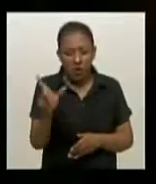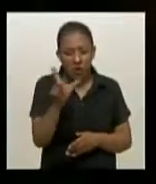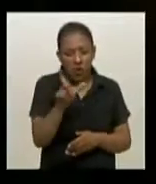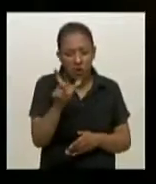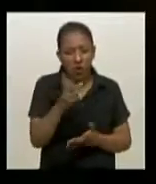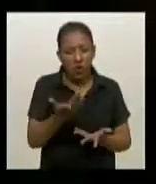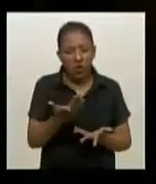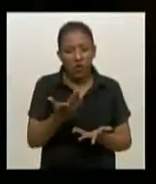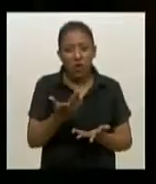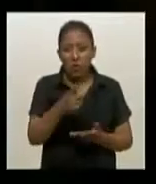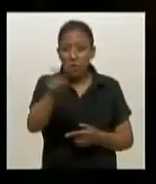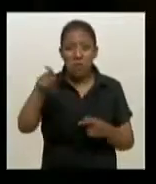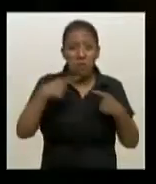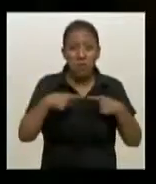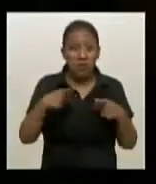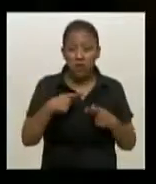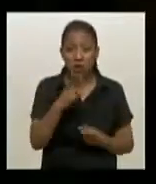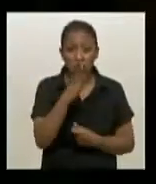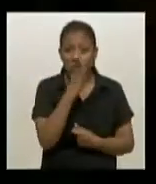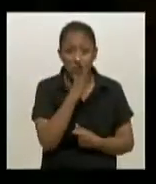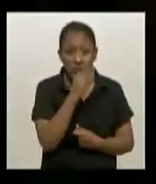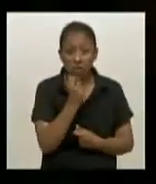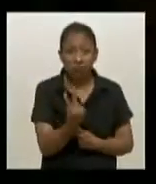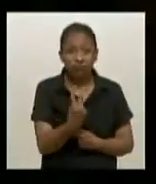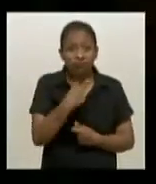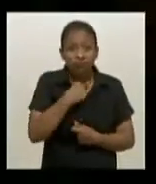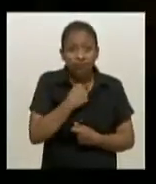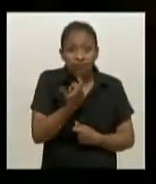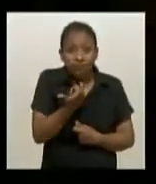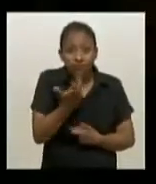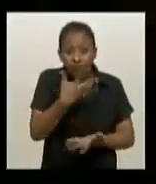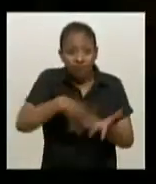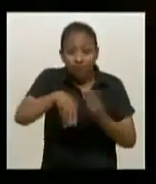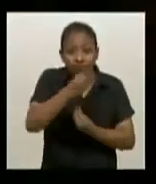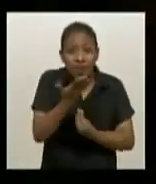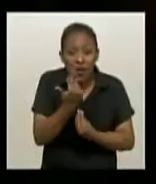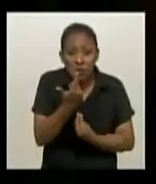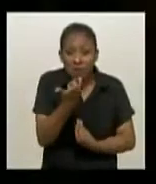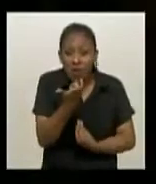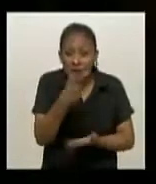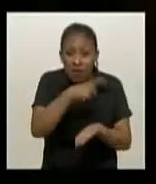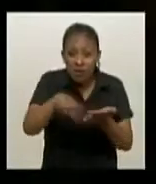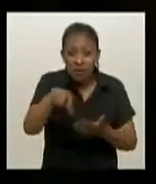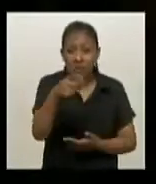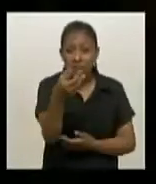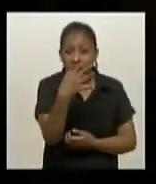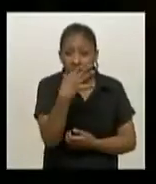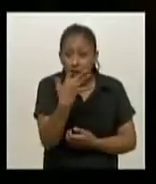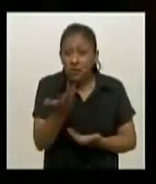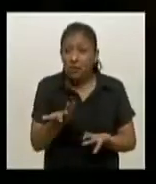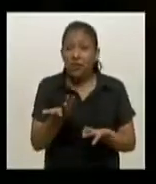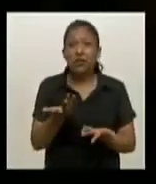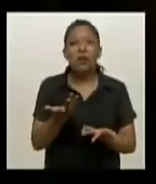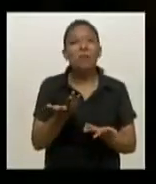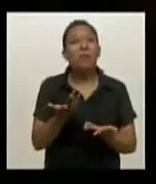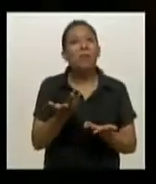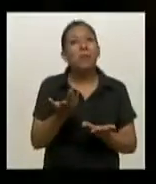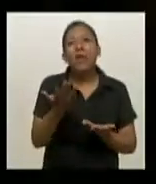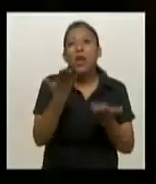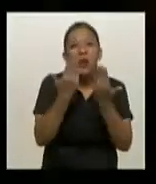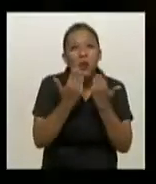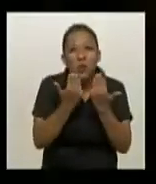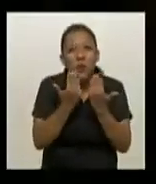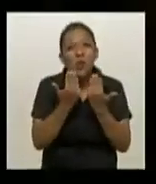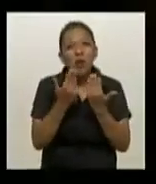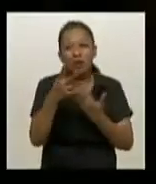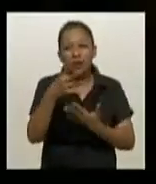cuando la gente no tiene posibilidades de, no tiene las posibilidades de los medicamentos, ¿no? No tiene a su alcance